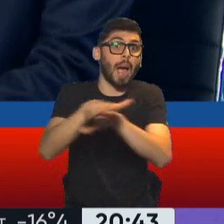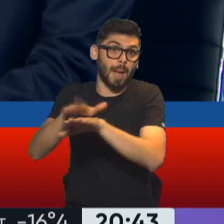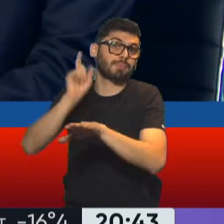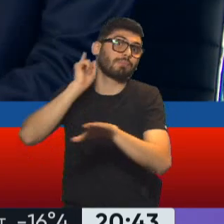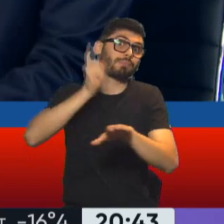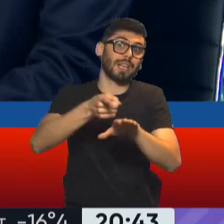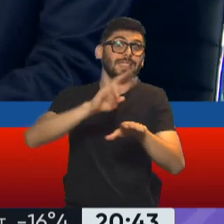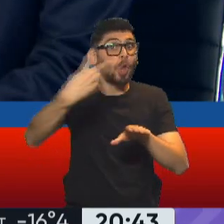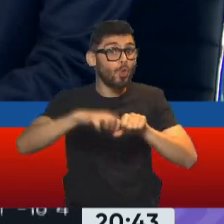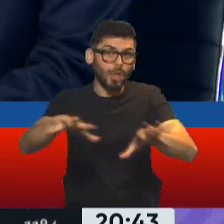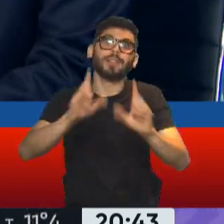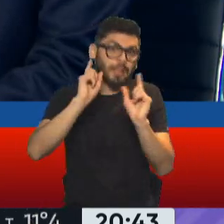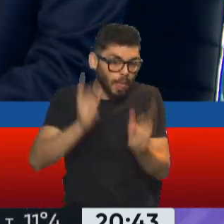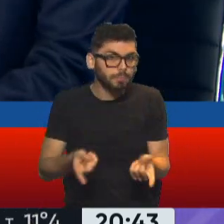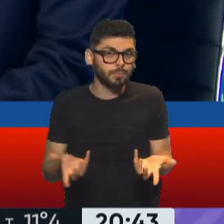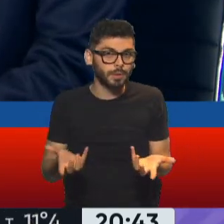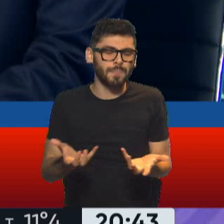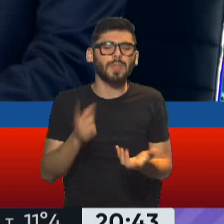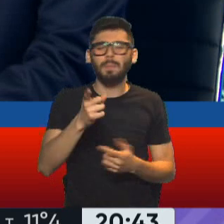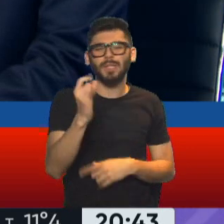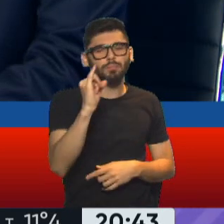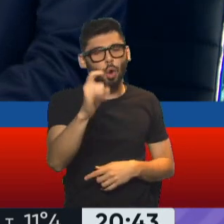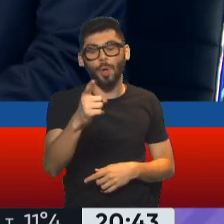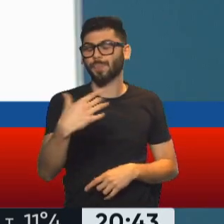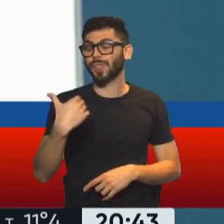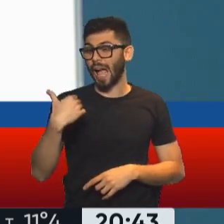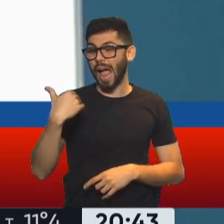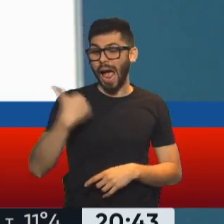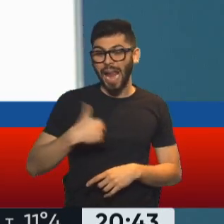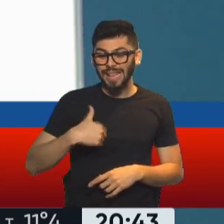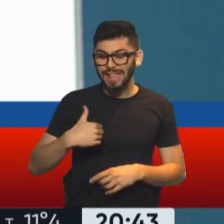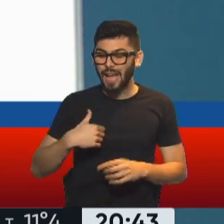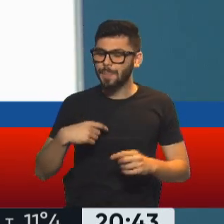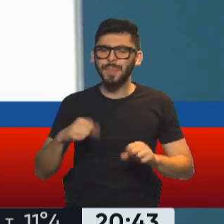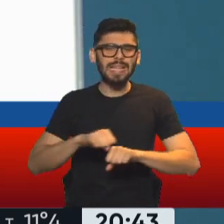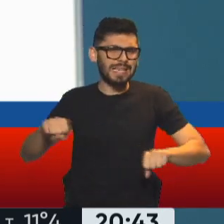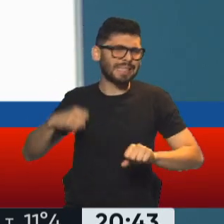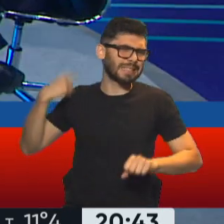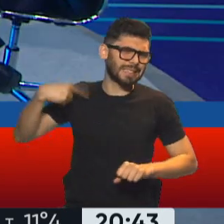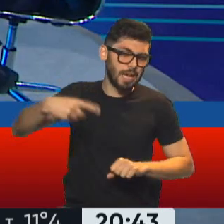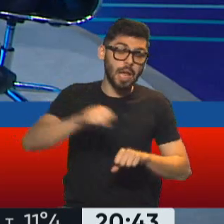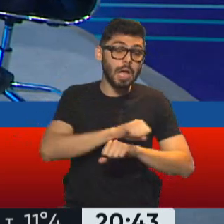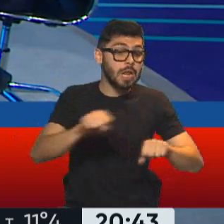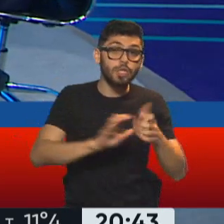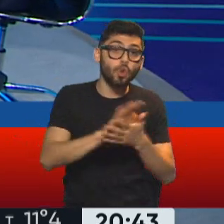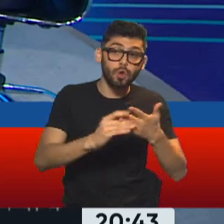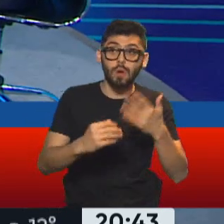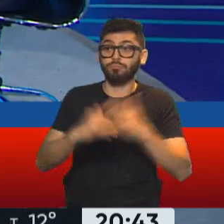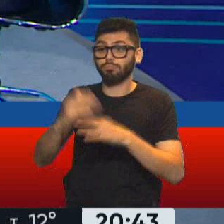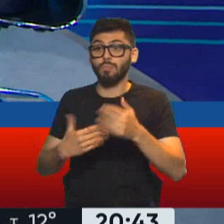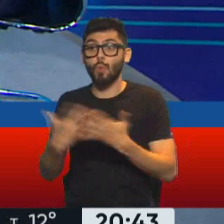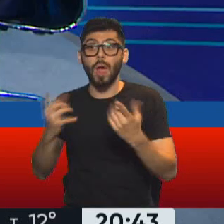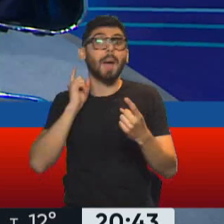les decía, la Argentina siempre ha salido de estas crisis de la mano de la obra pública y de la